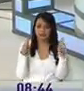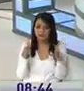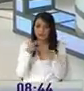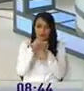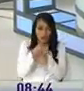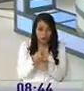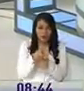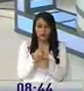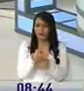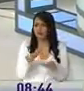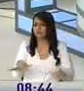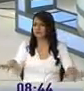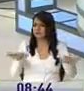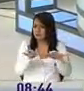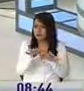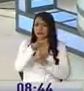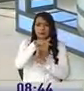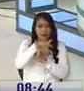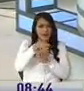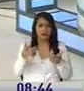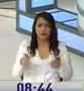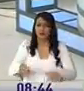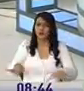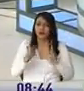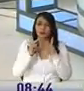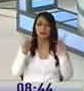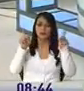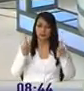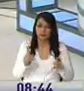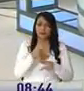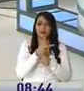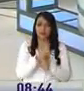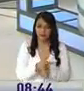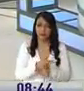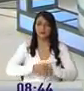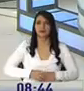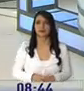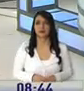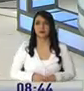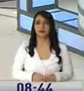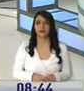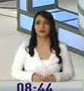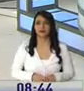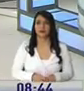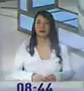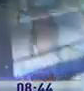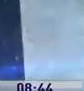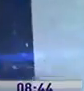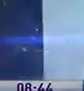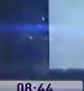todos los espacios públicos absolutamente de todo Hay que cuidarla realmente s señor bueno